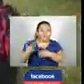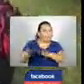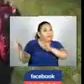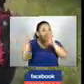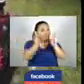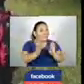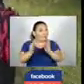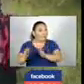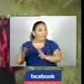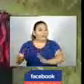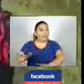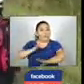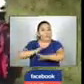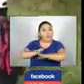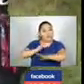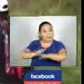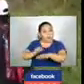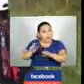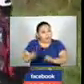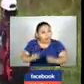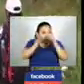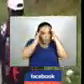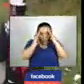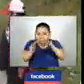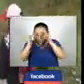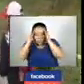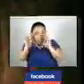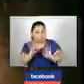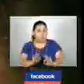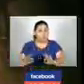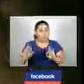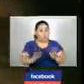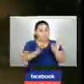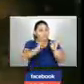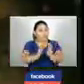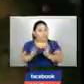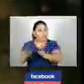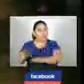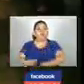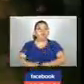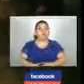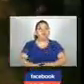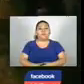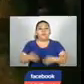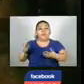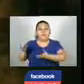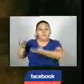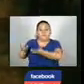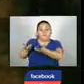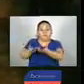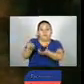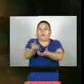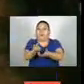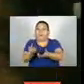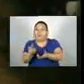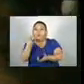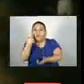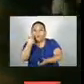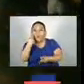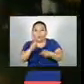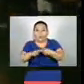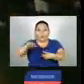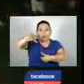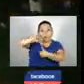y protección al migrante para poder atenderla de manera ordenada e integral. El grupo estaría conformado por personas de